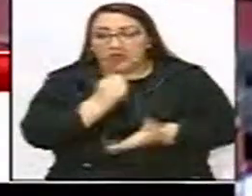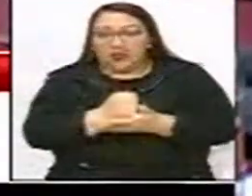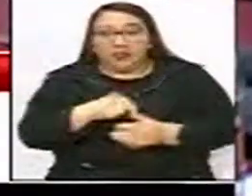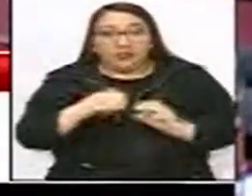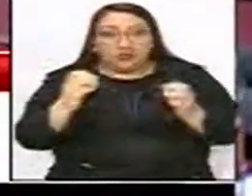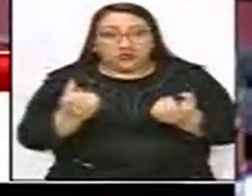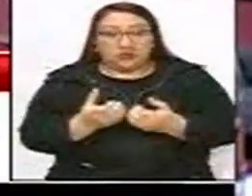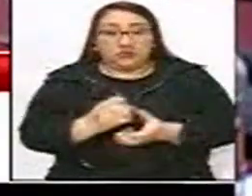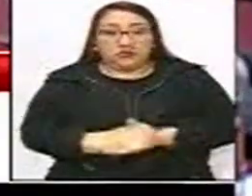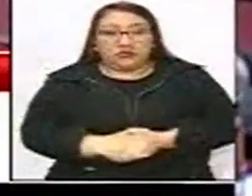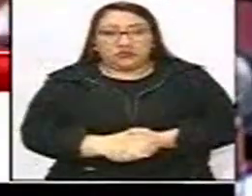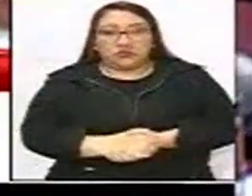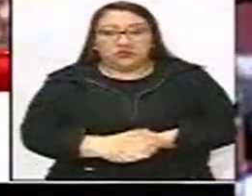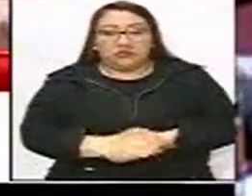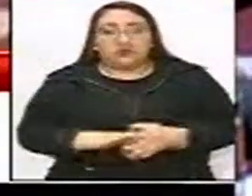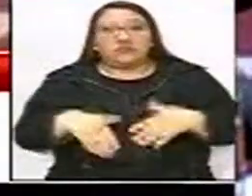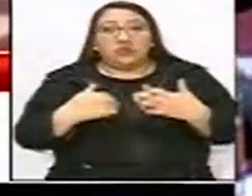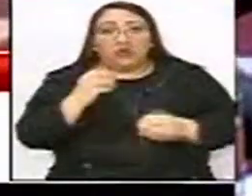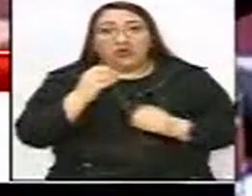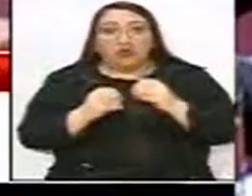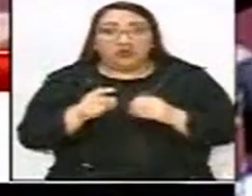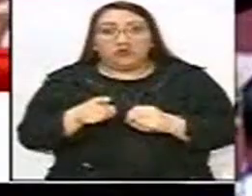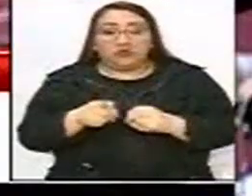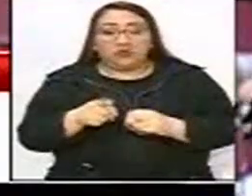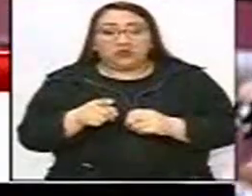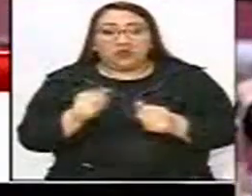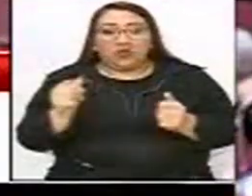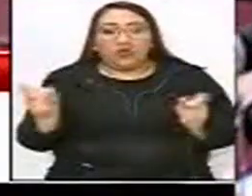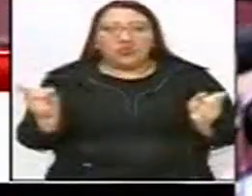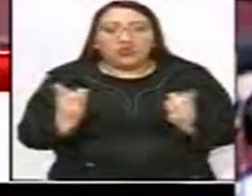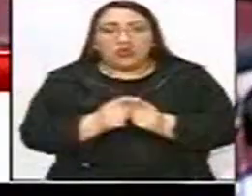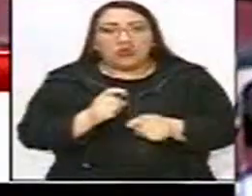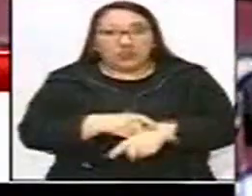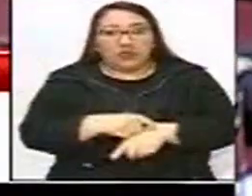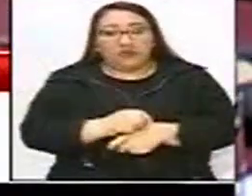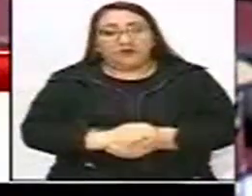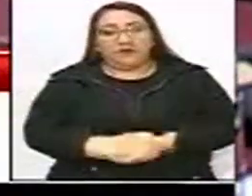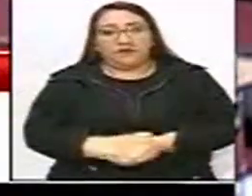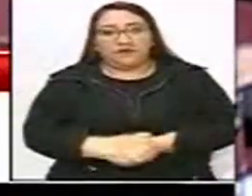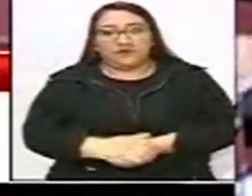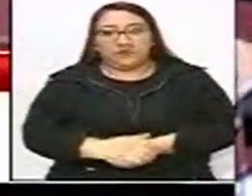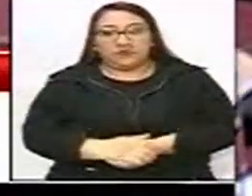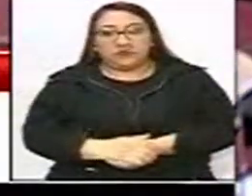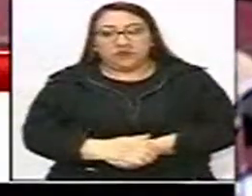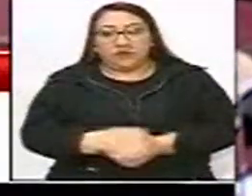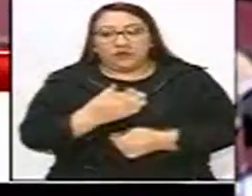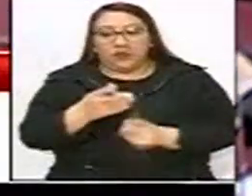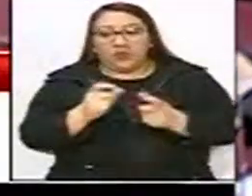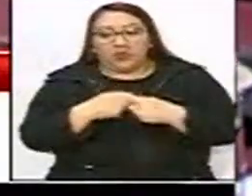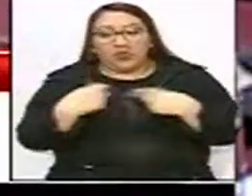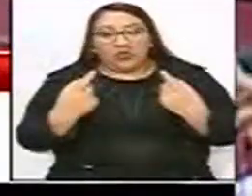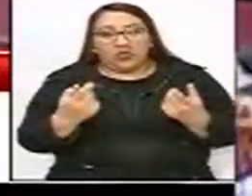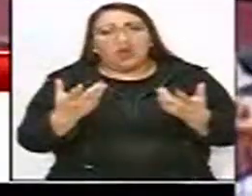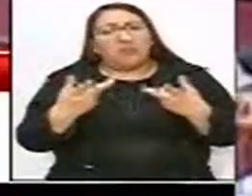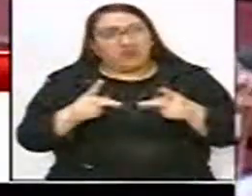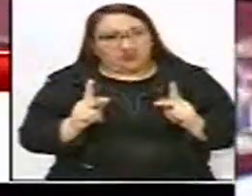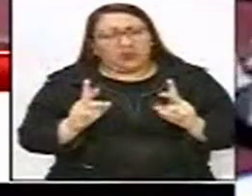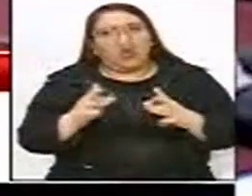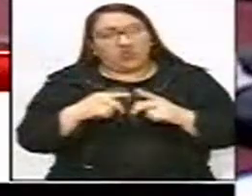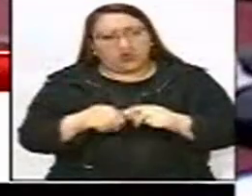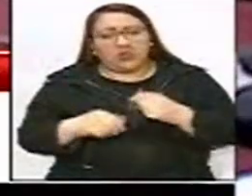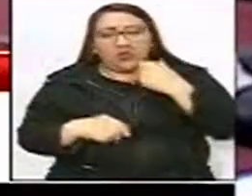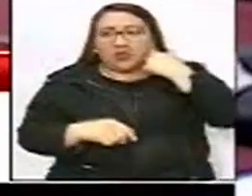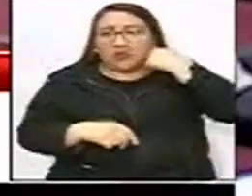este Congreso de la República pueda resolverlo en el plazo más breve. Yo les pido a los colegas, por favor, que nos permitan